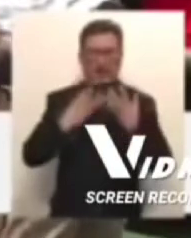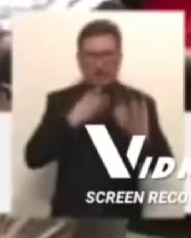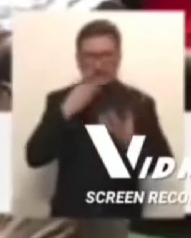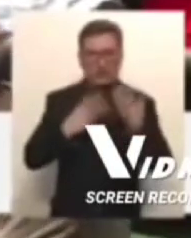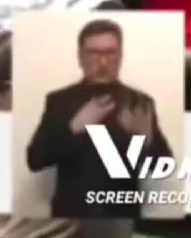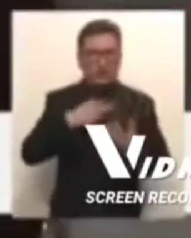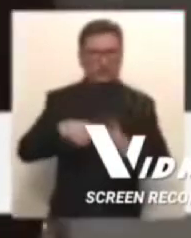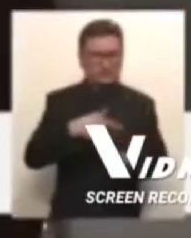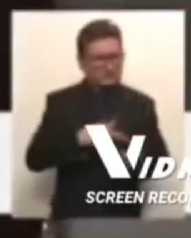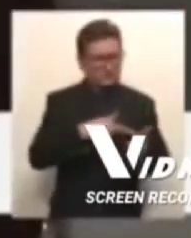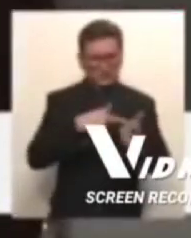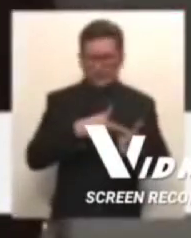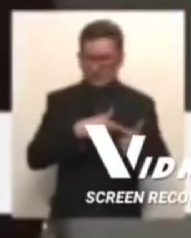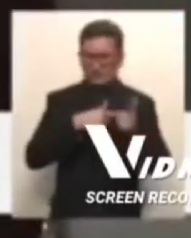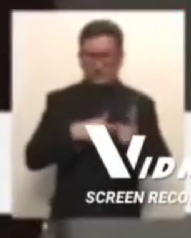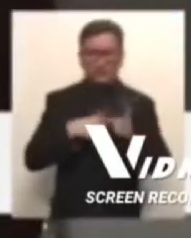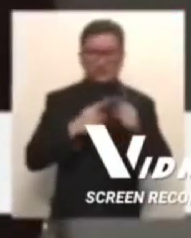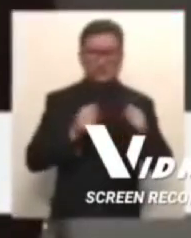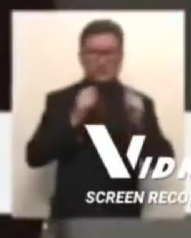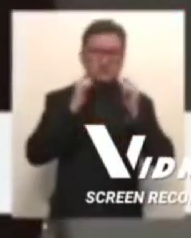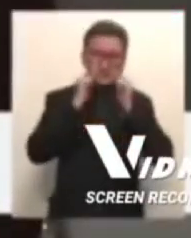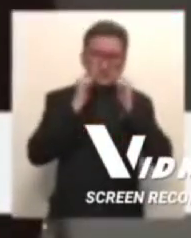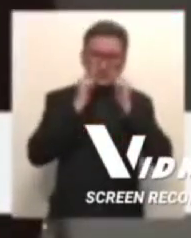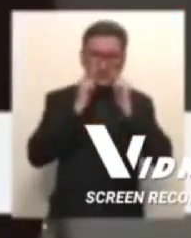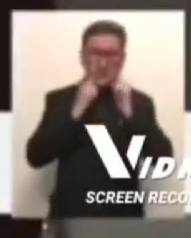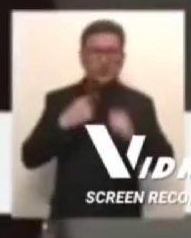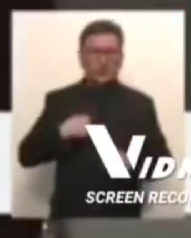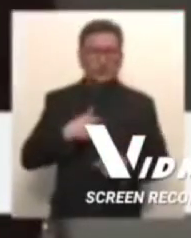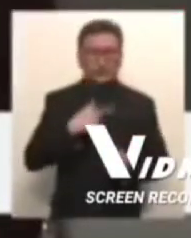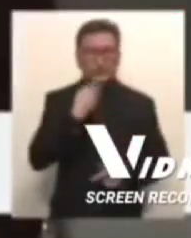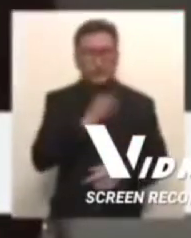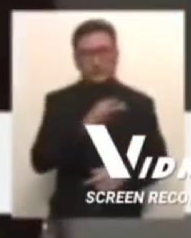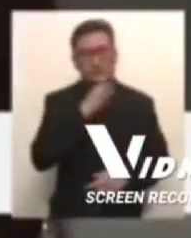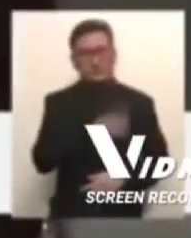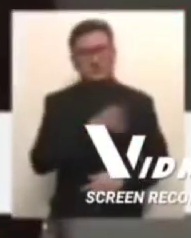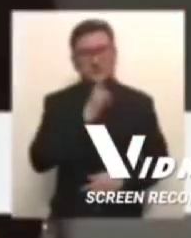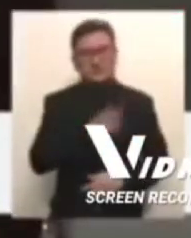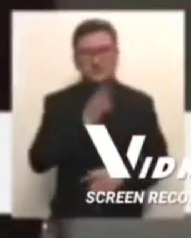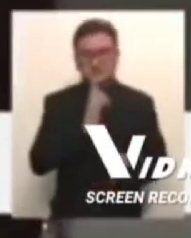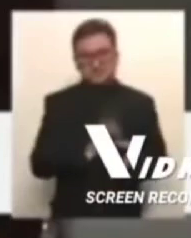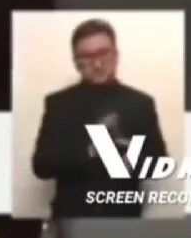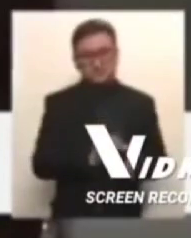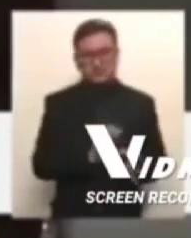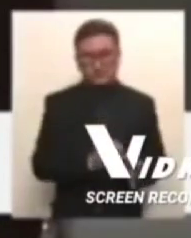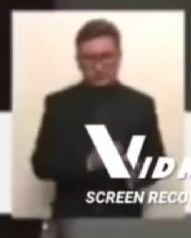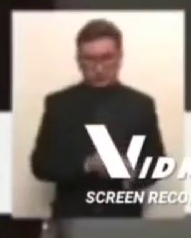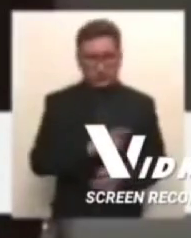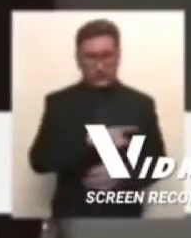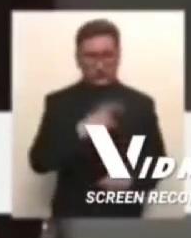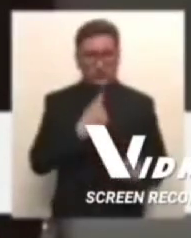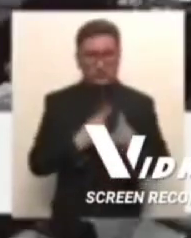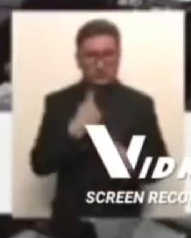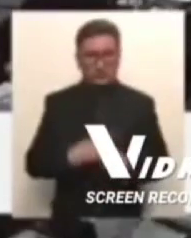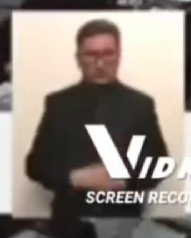comal, diputados. De todos modos, les voy a seguir respondiendo puntualmente a sus insolencias. Diputado, tema, por favor.